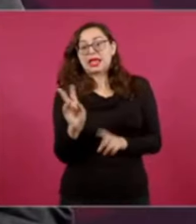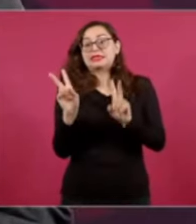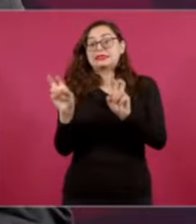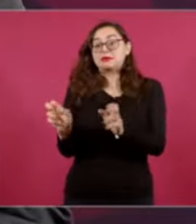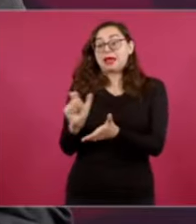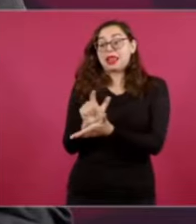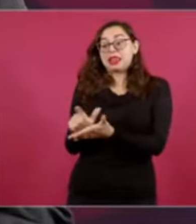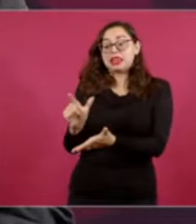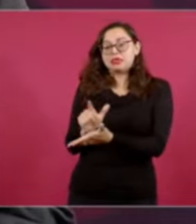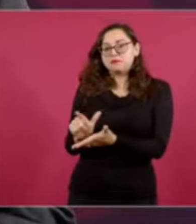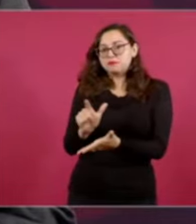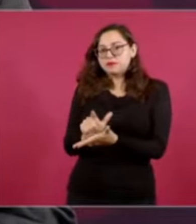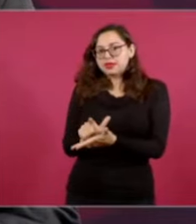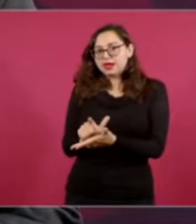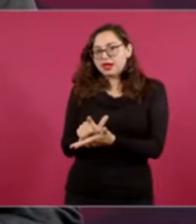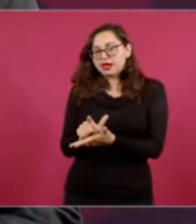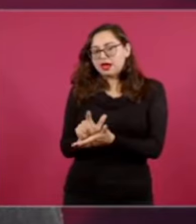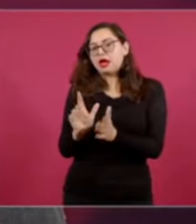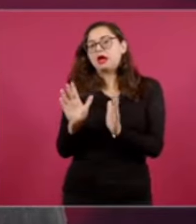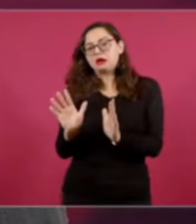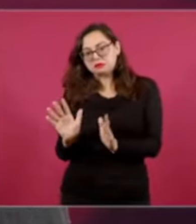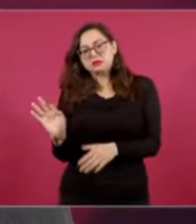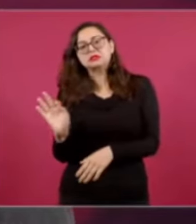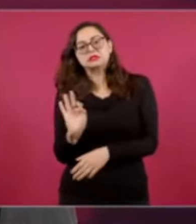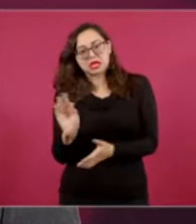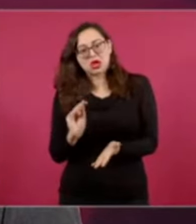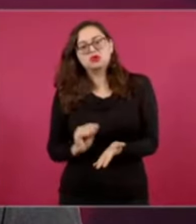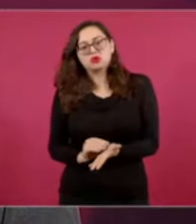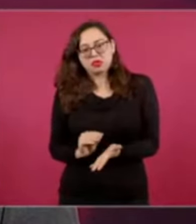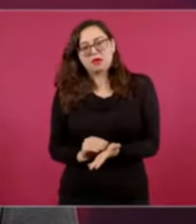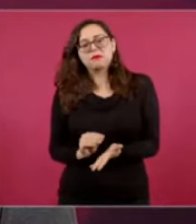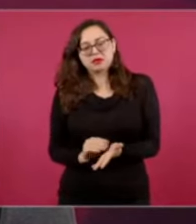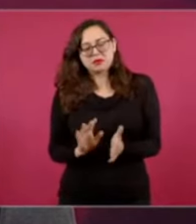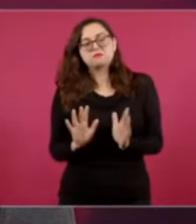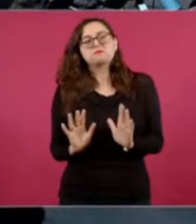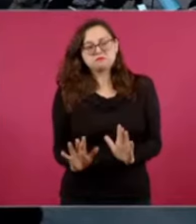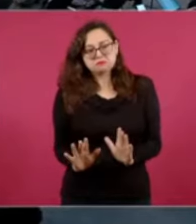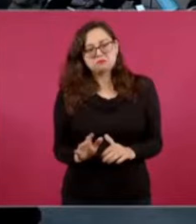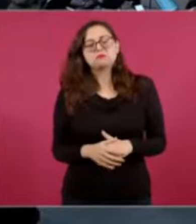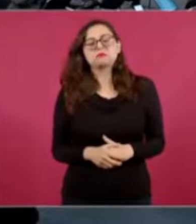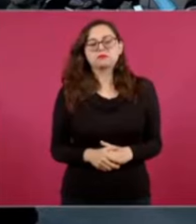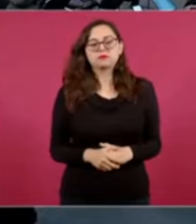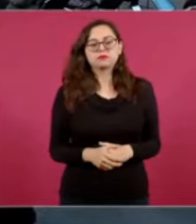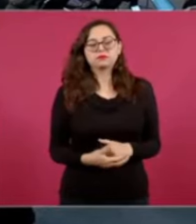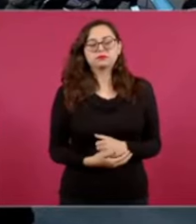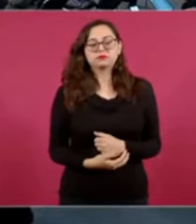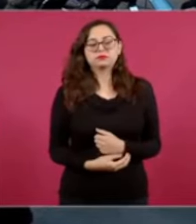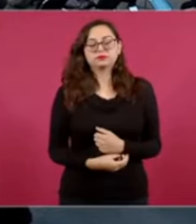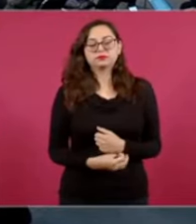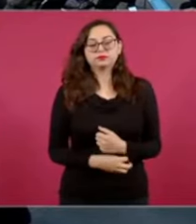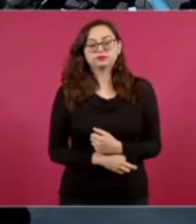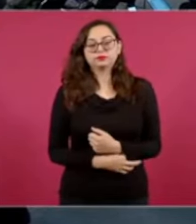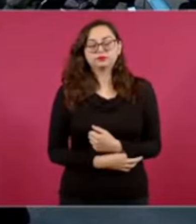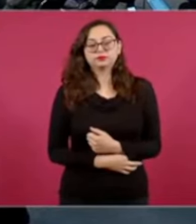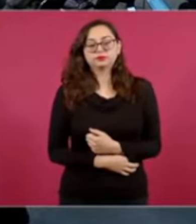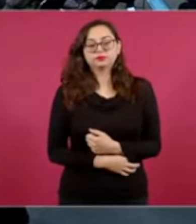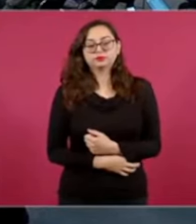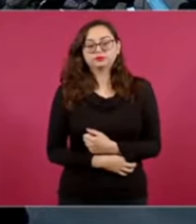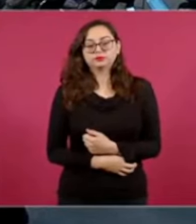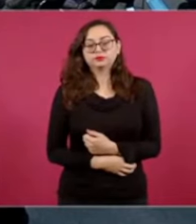haya terminado con todo. Thank you. una situación diferente a lo que es la adjudicación.